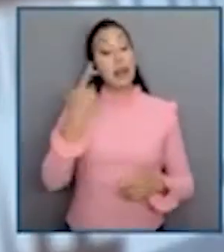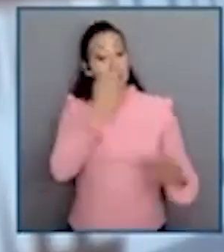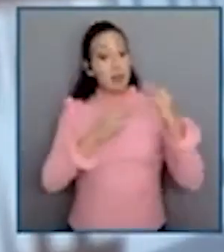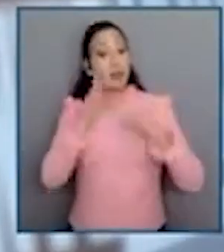González